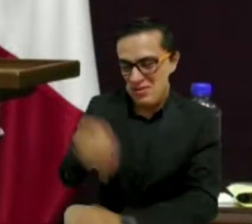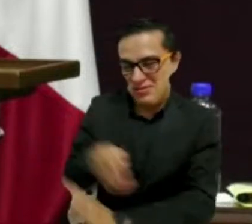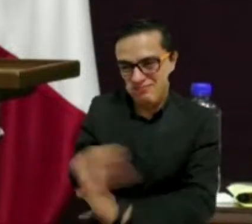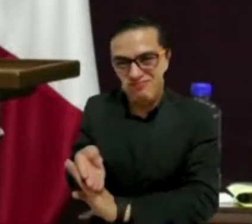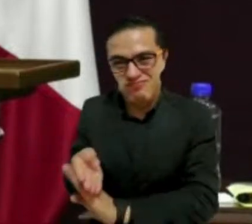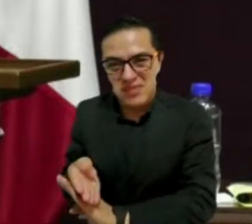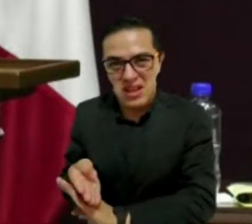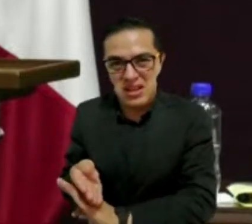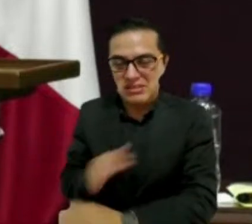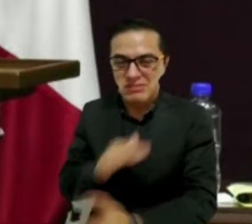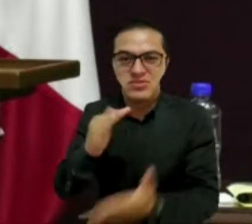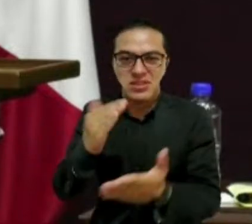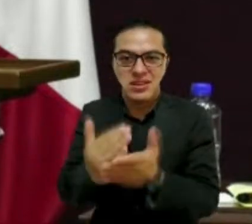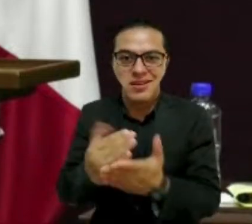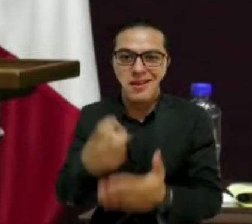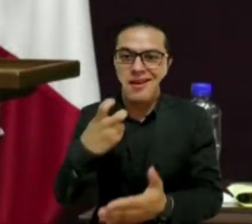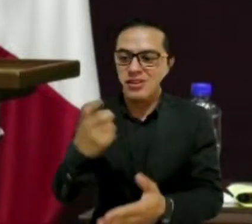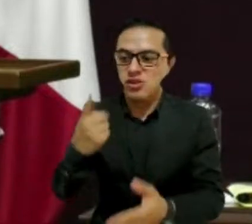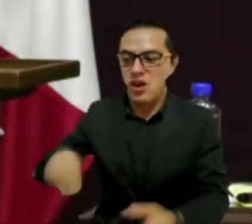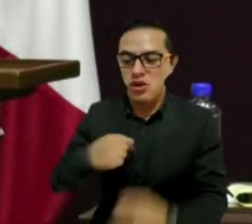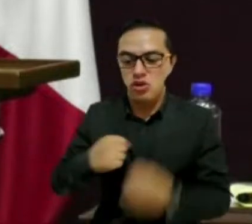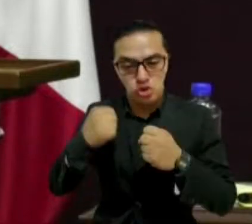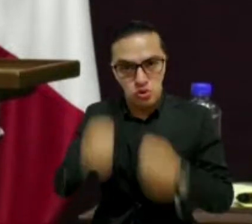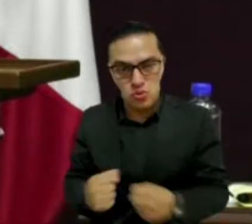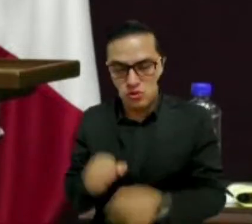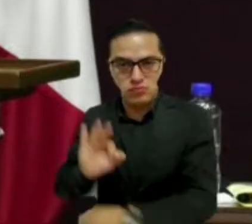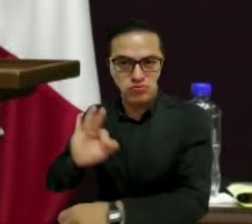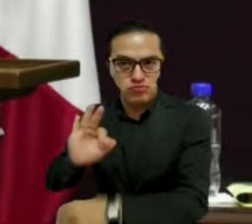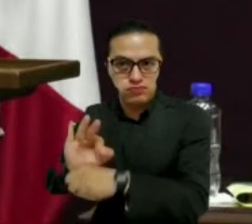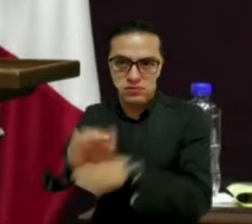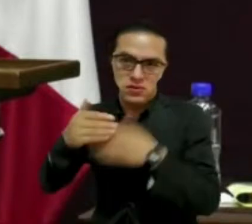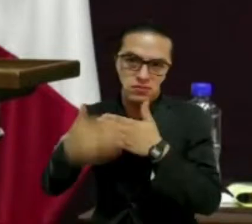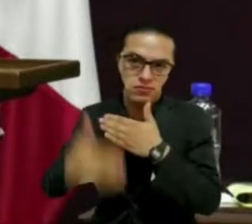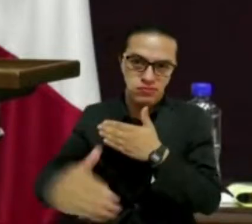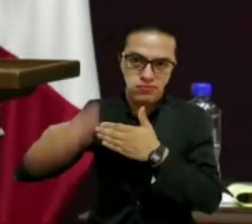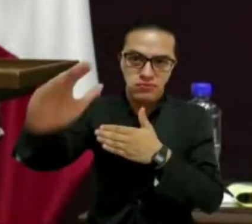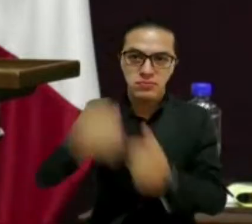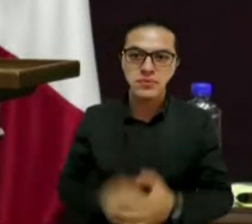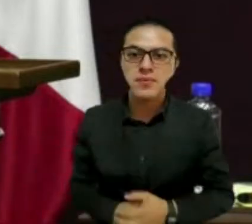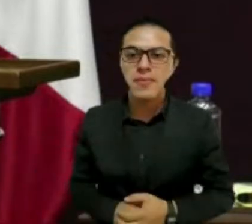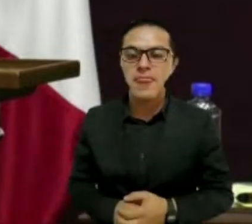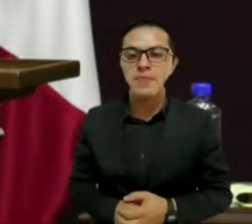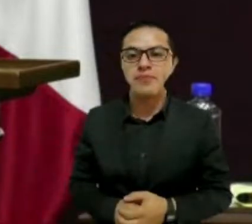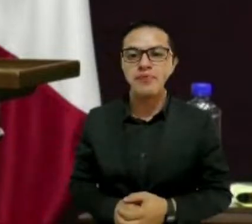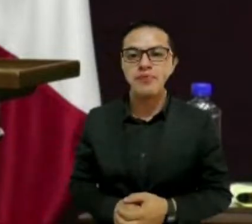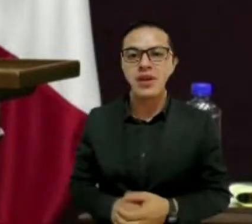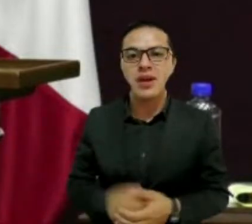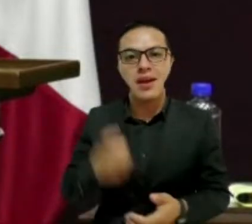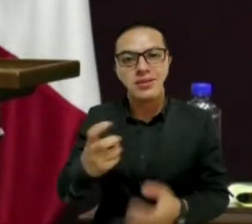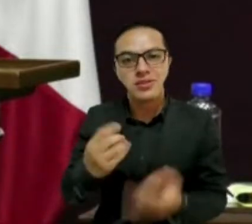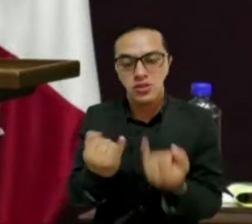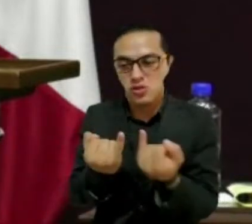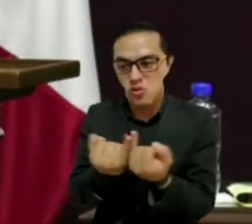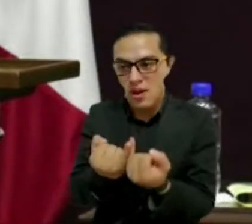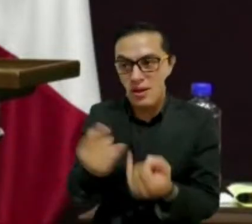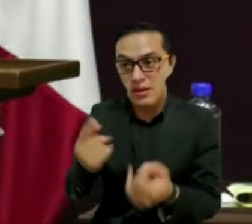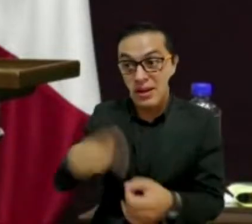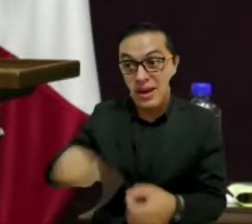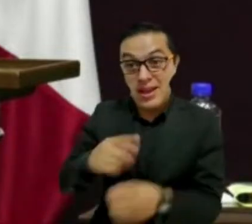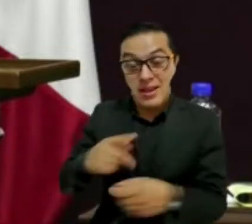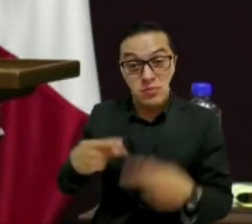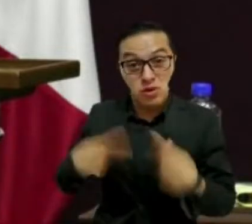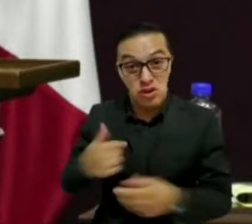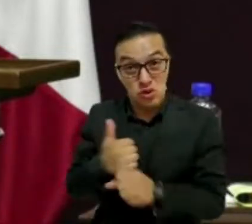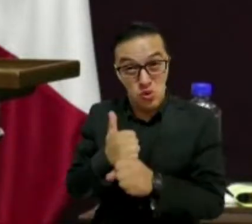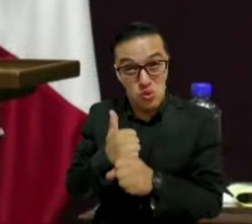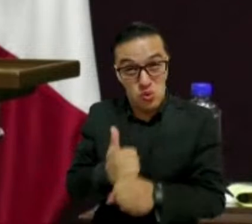a su protección y seguridad a largo plazo. El impacto social y comunitario. La atención a las víctimas de reparación del daño